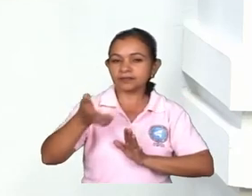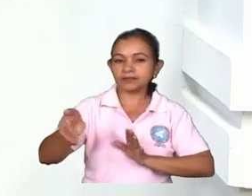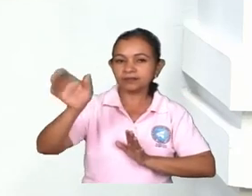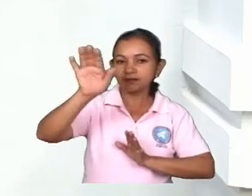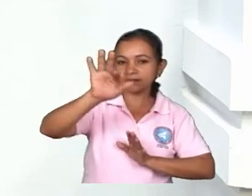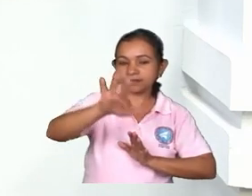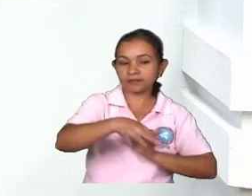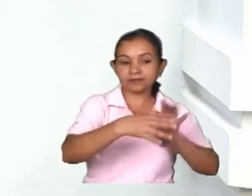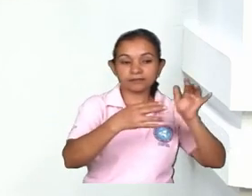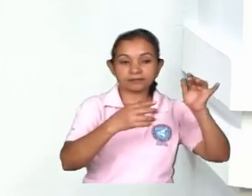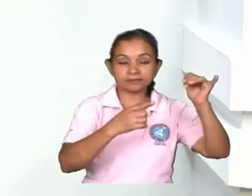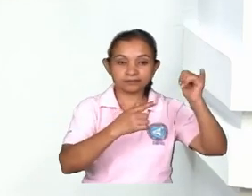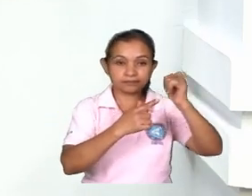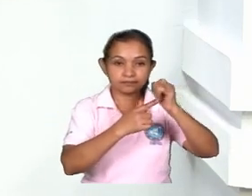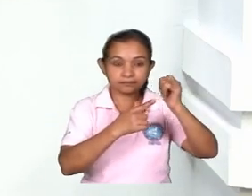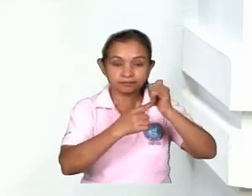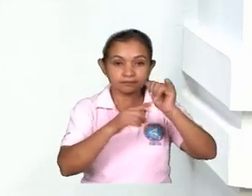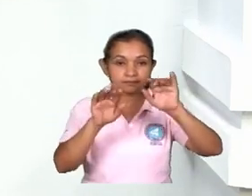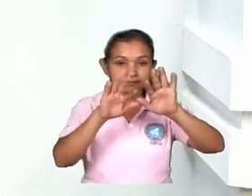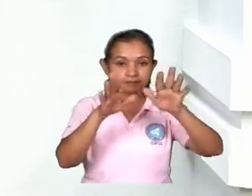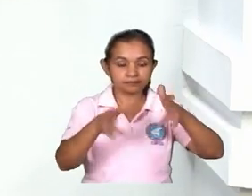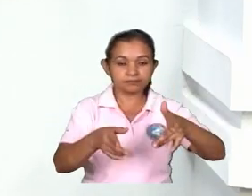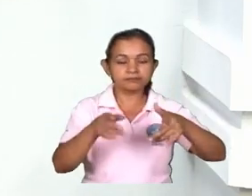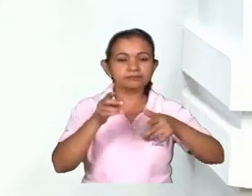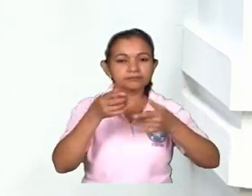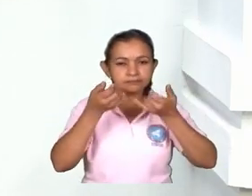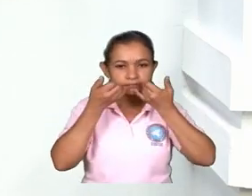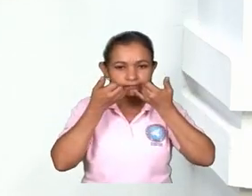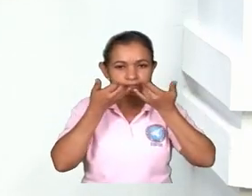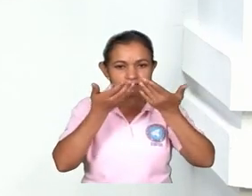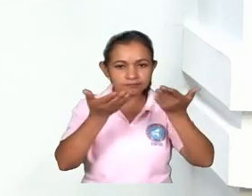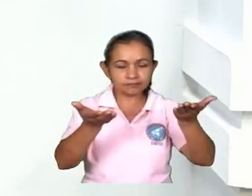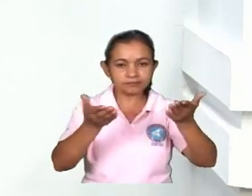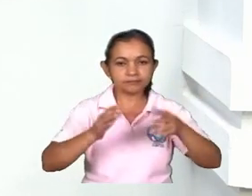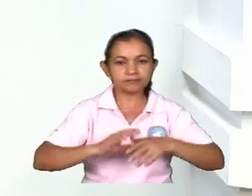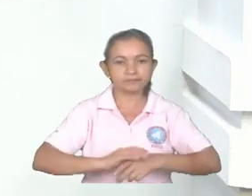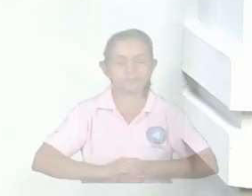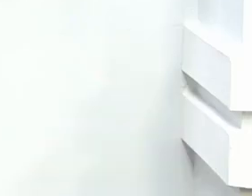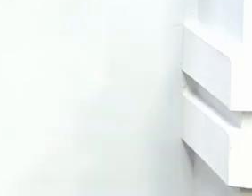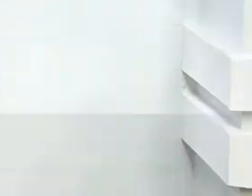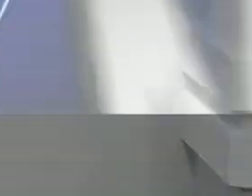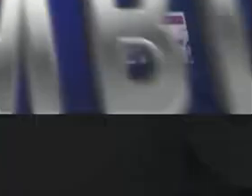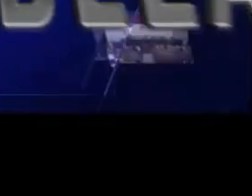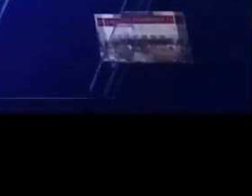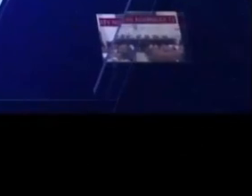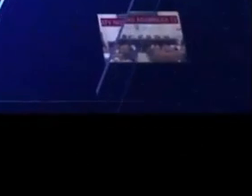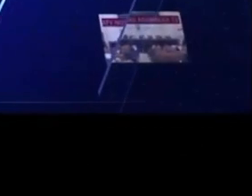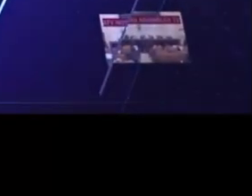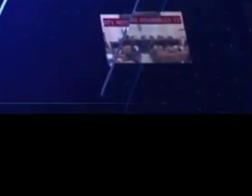termales en Tipitapa. Vanessa Paz estuvo ahí y a continuación nos presenta el siguiente informe.